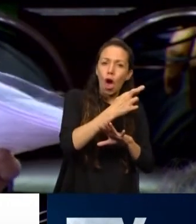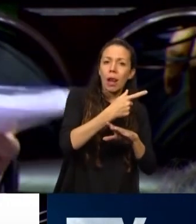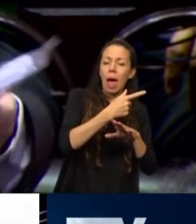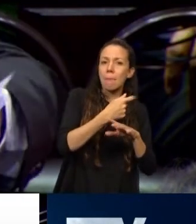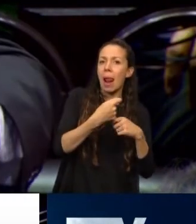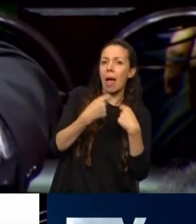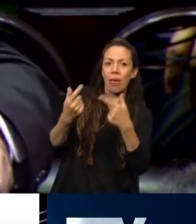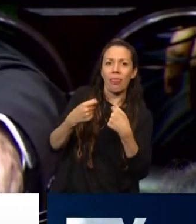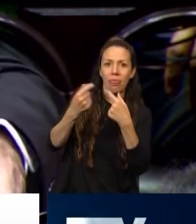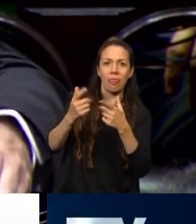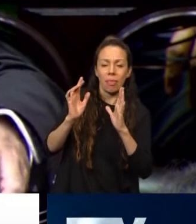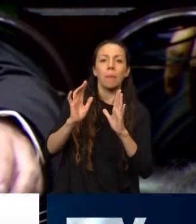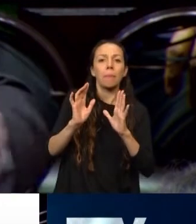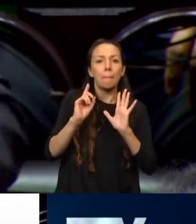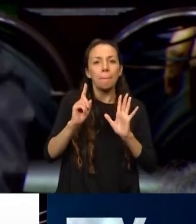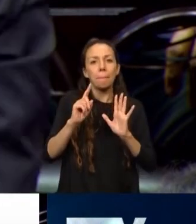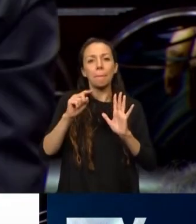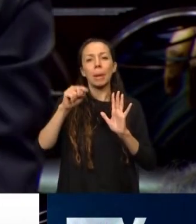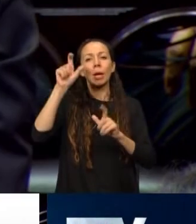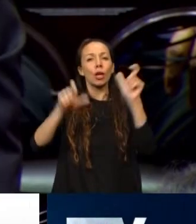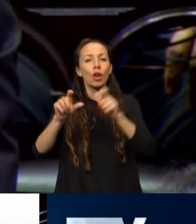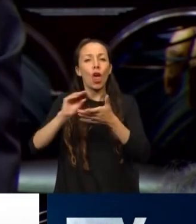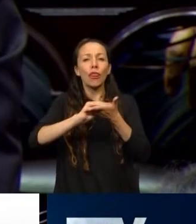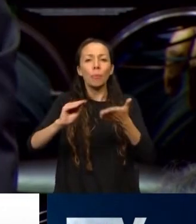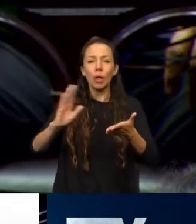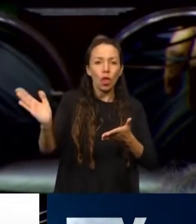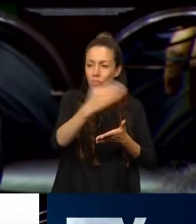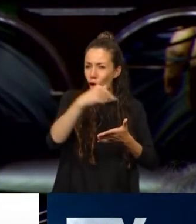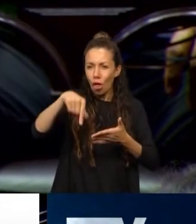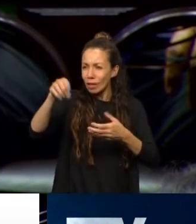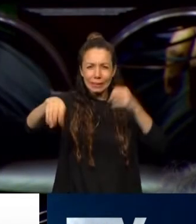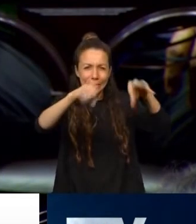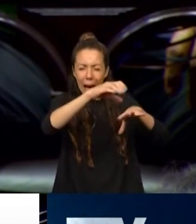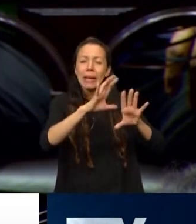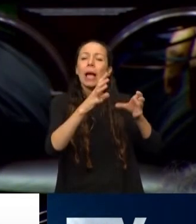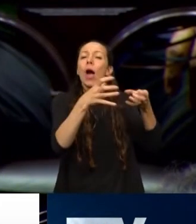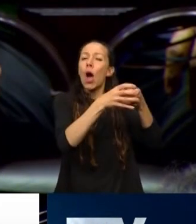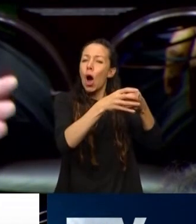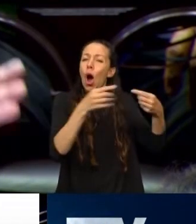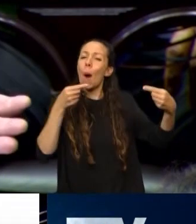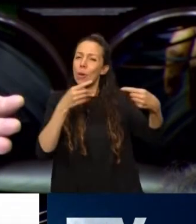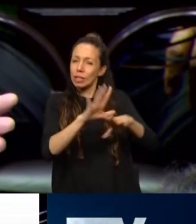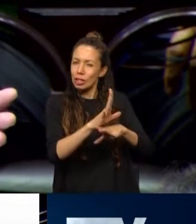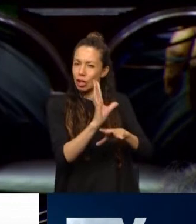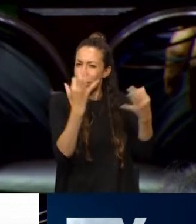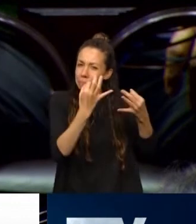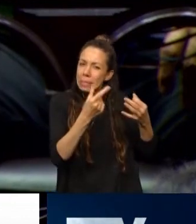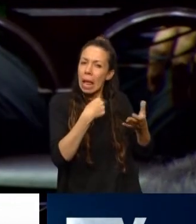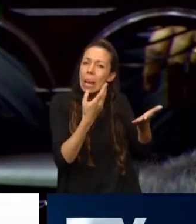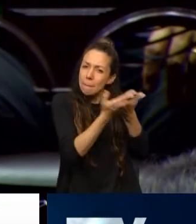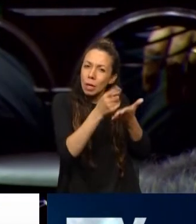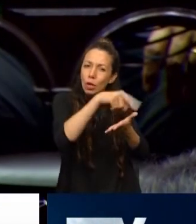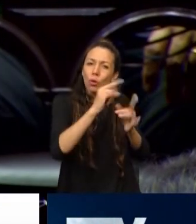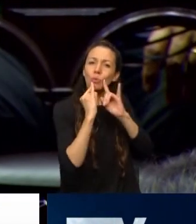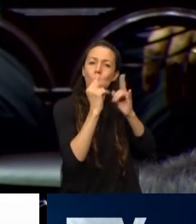acá, especialmente al interbloque opositor, que lean los fundamentos de la carta de intención de los